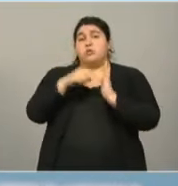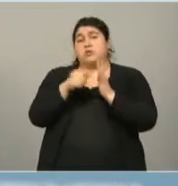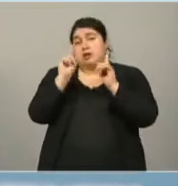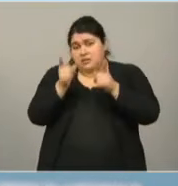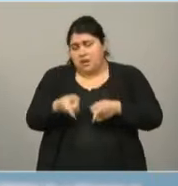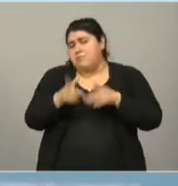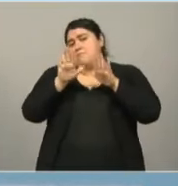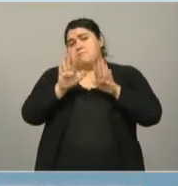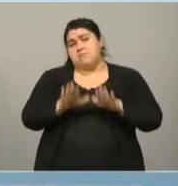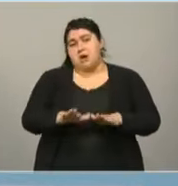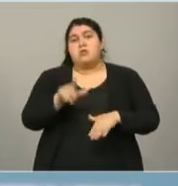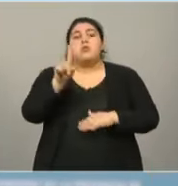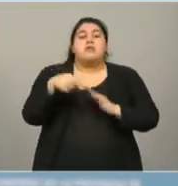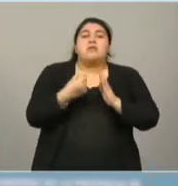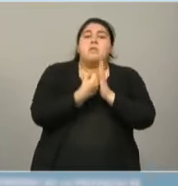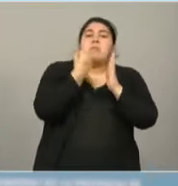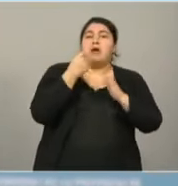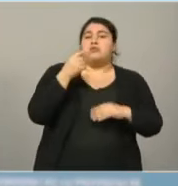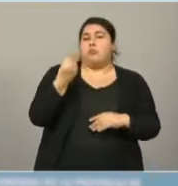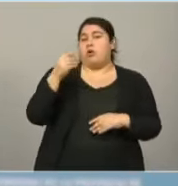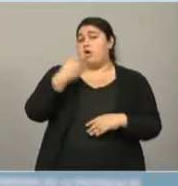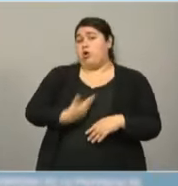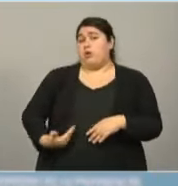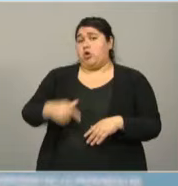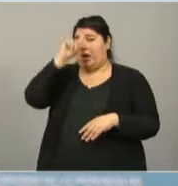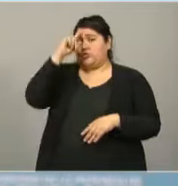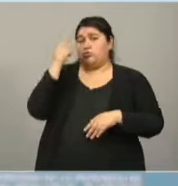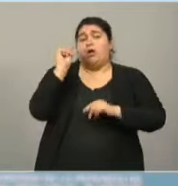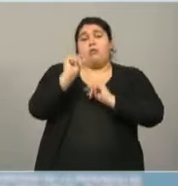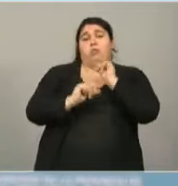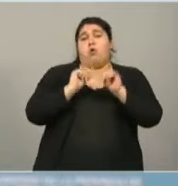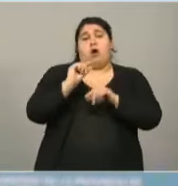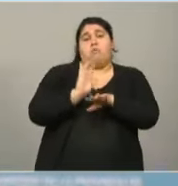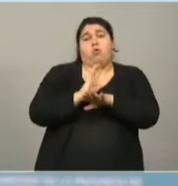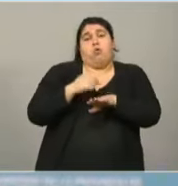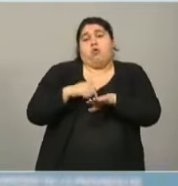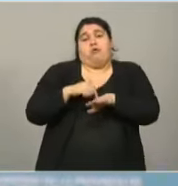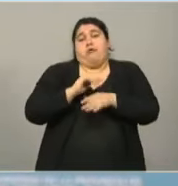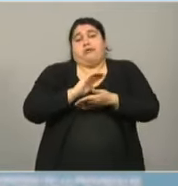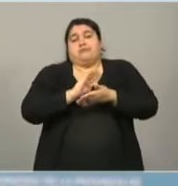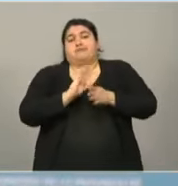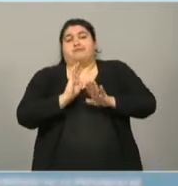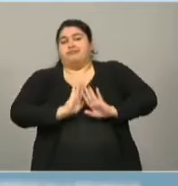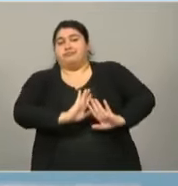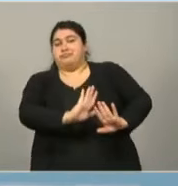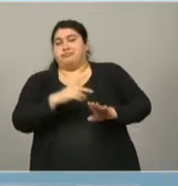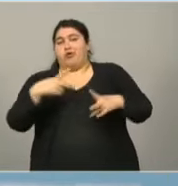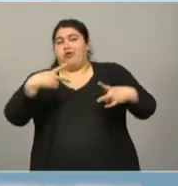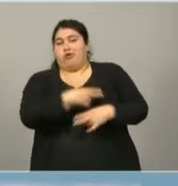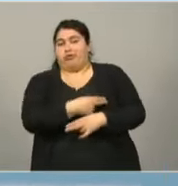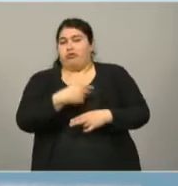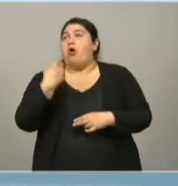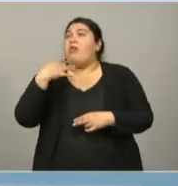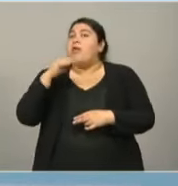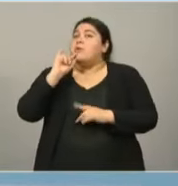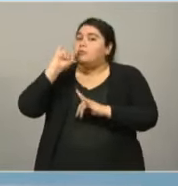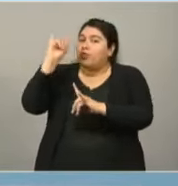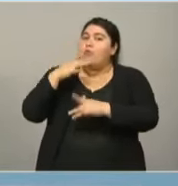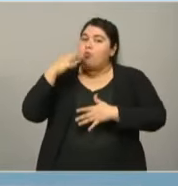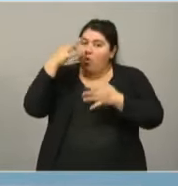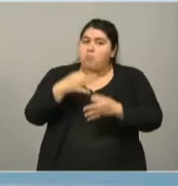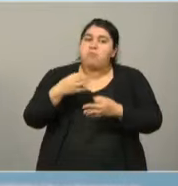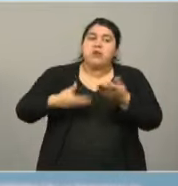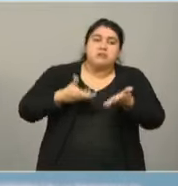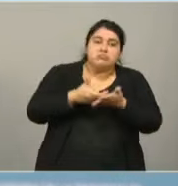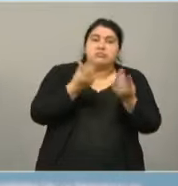e impacta porque el gobierno nacional se ha retirado de funciones que antes cumplía y que tiene que cumplir Y que debe cumplir